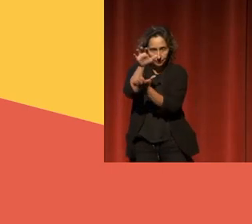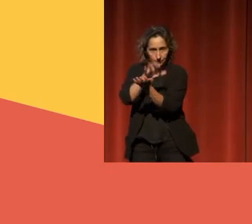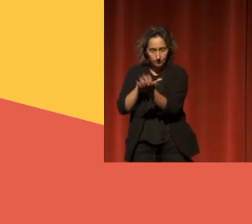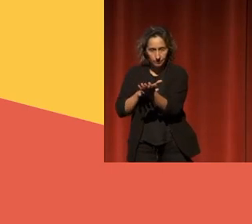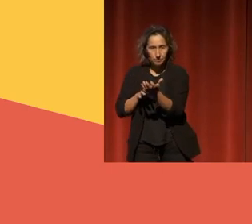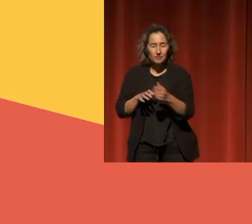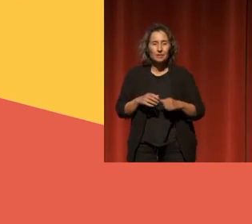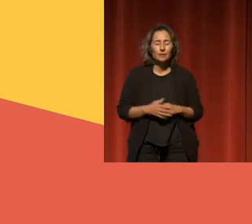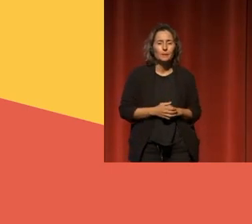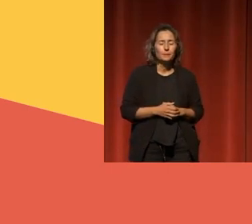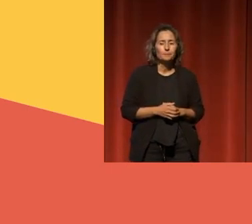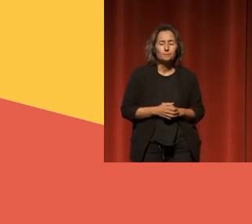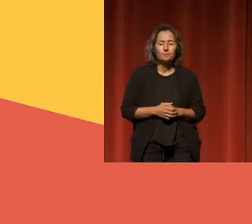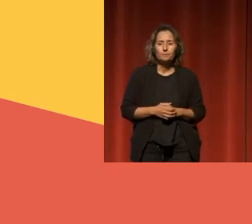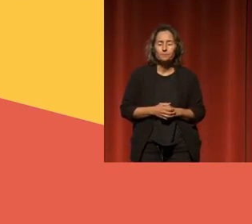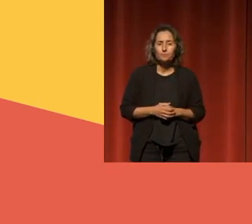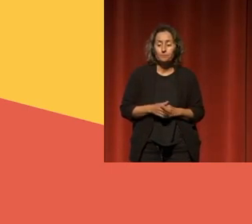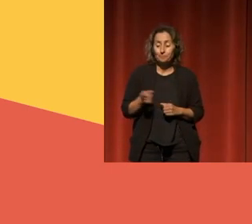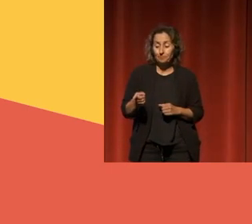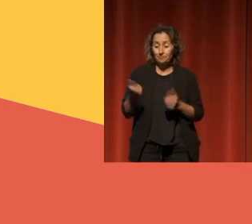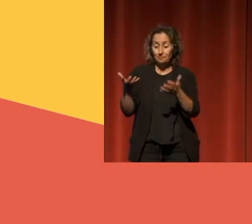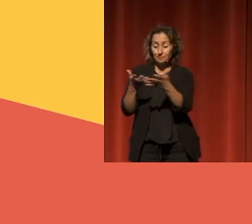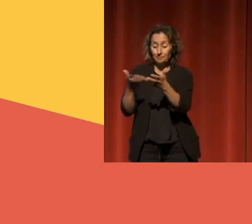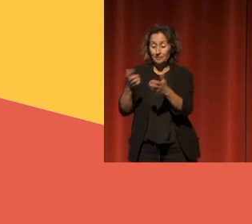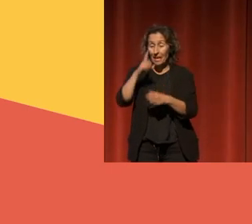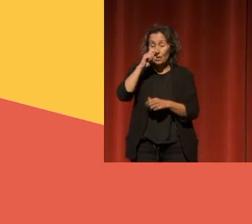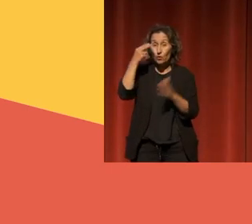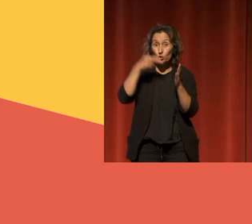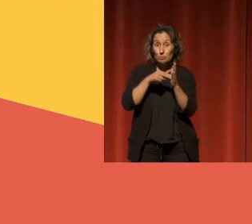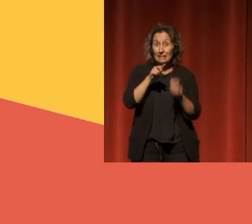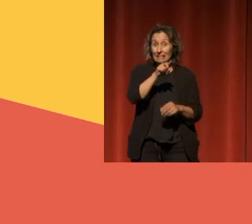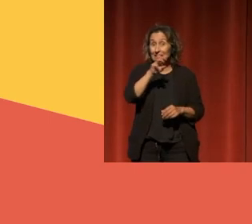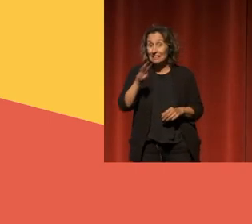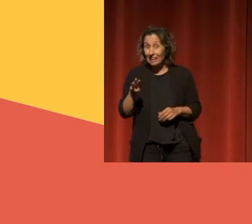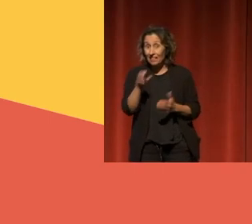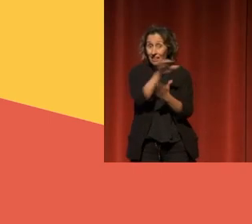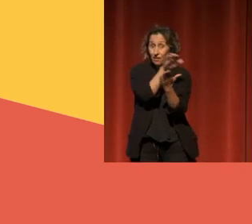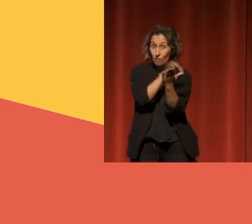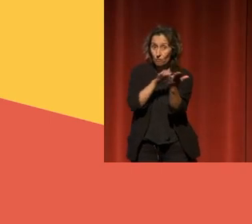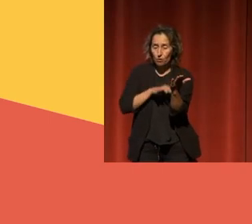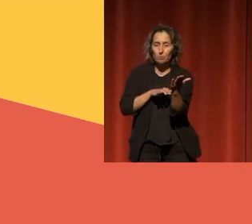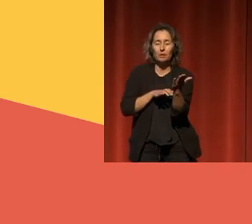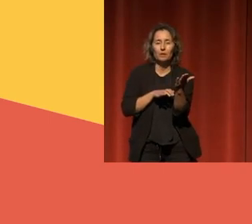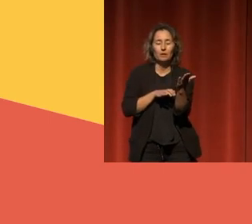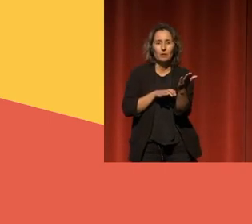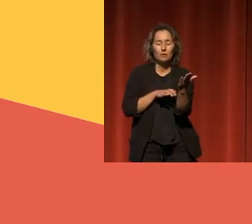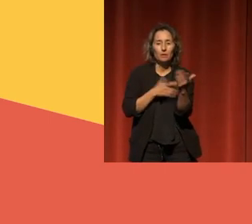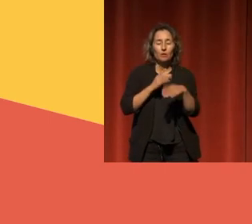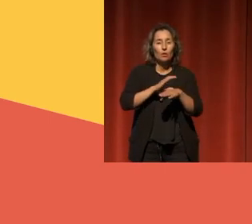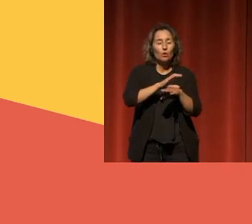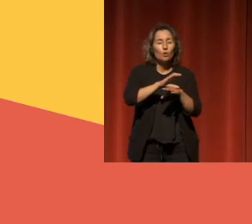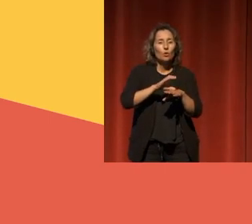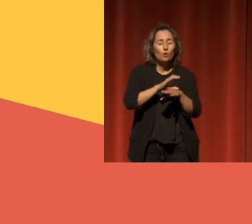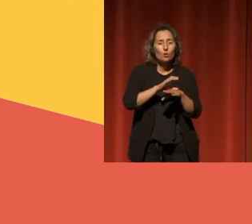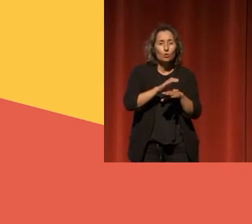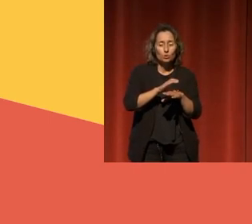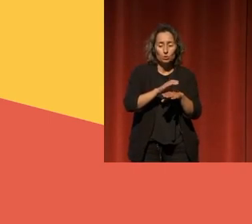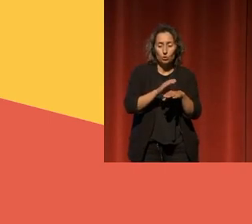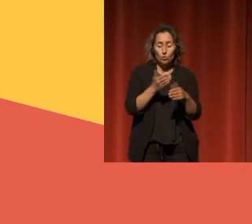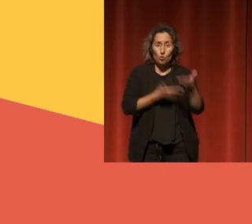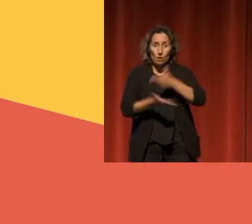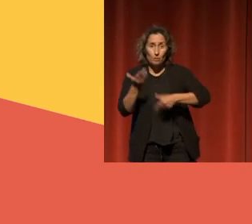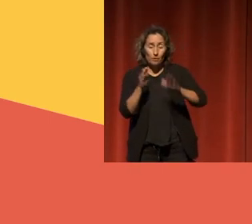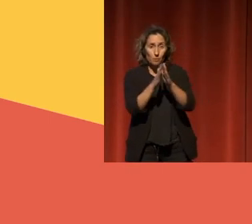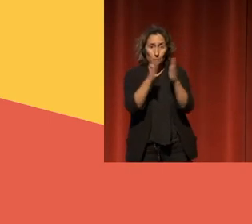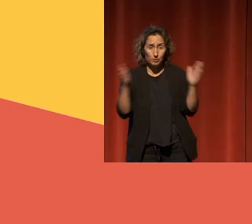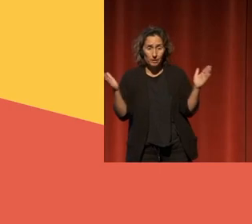a un texto al informe eh del año 2013 una década antes Que elaboró el consejo de cooperación bibliotecaria y